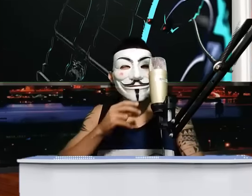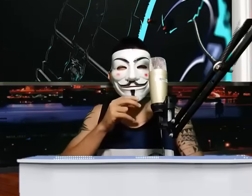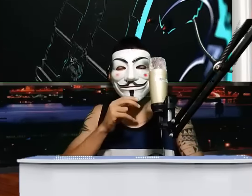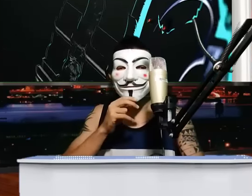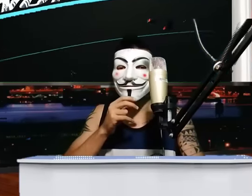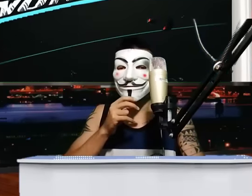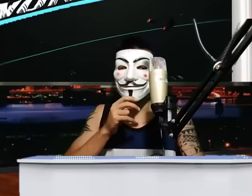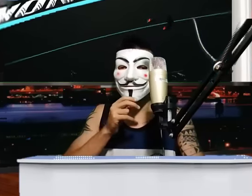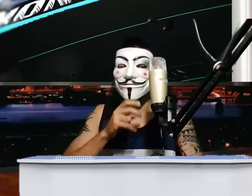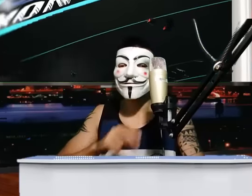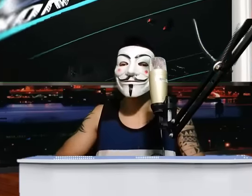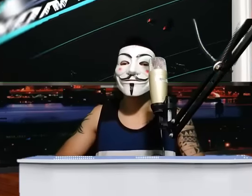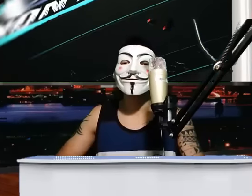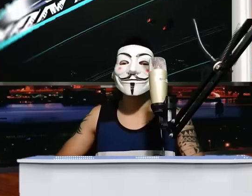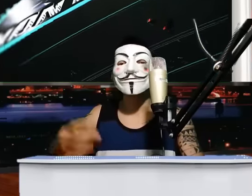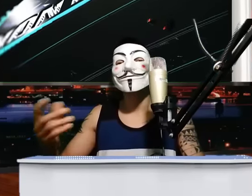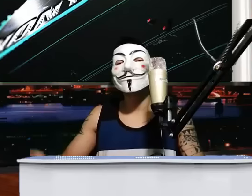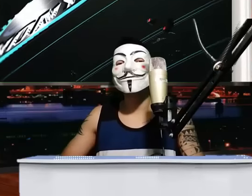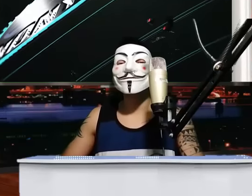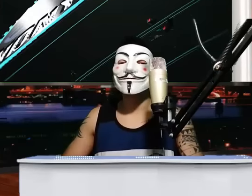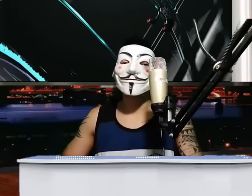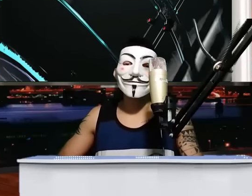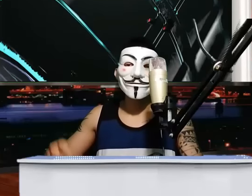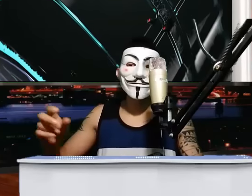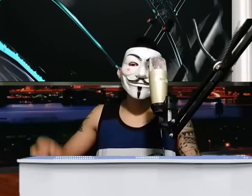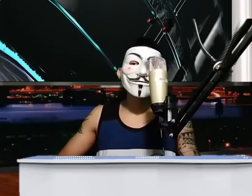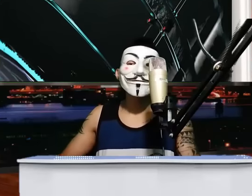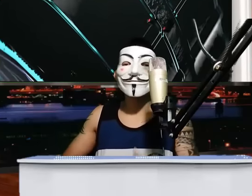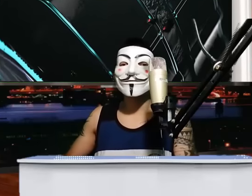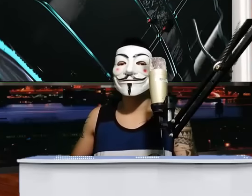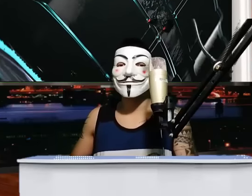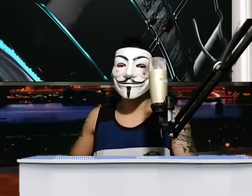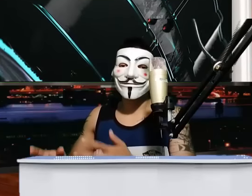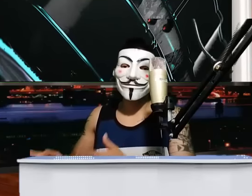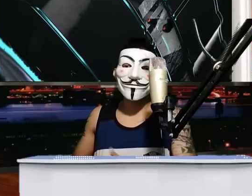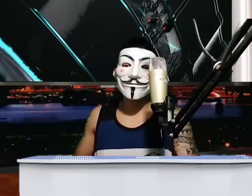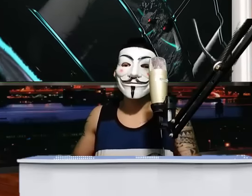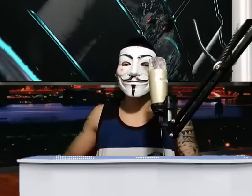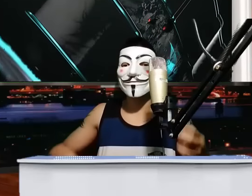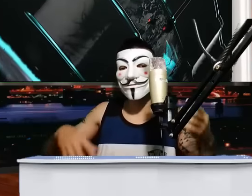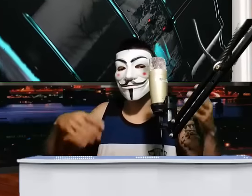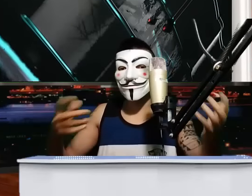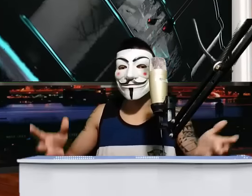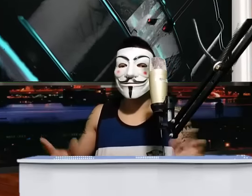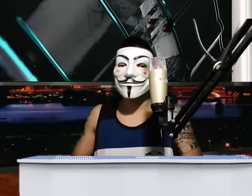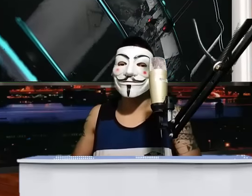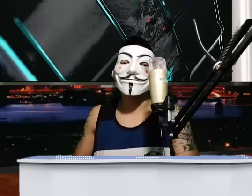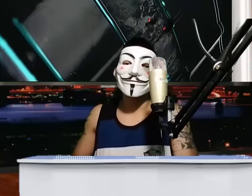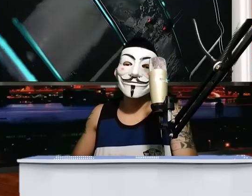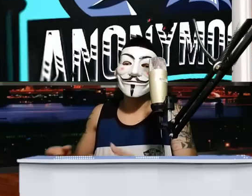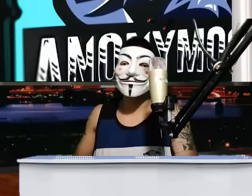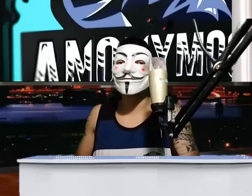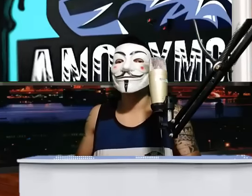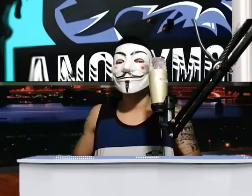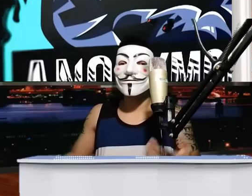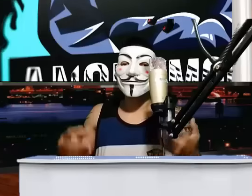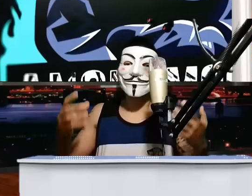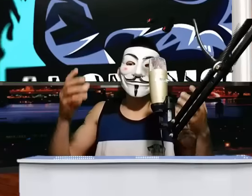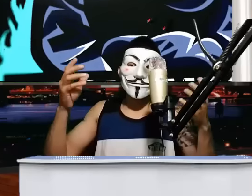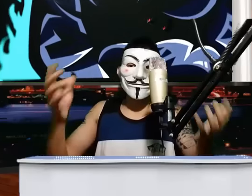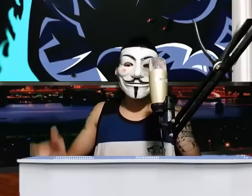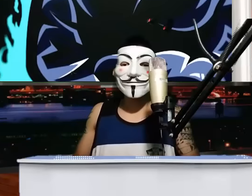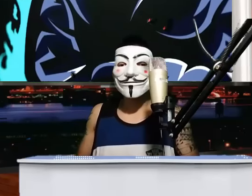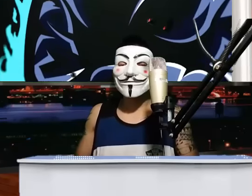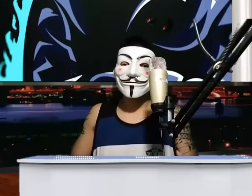de mañana o el sábado les voy a publicar un video que no pude publicar el mes pasado por los problemas que tuvimos aquí,